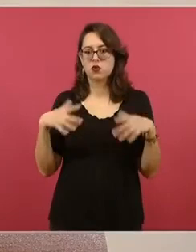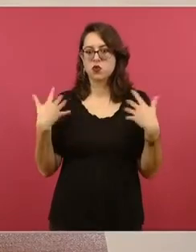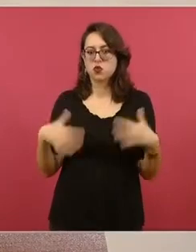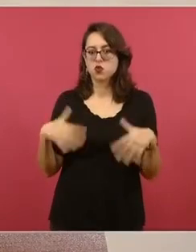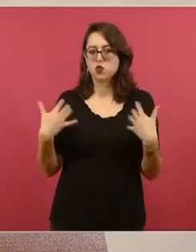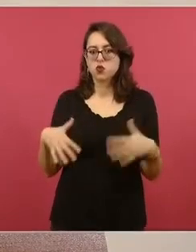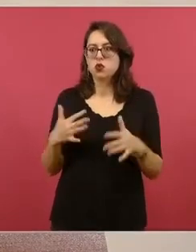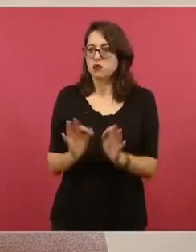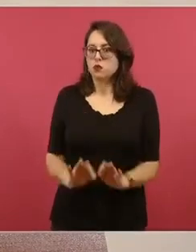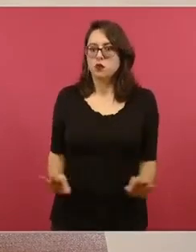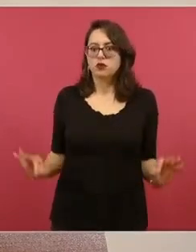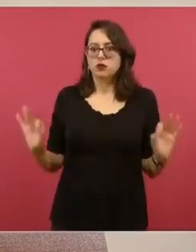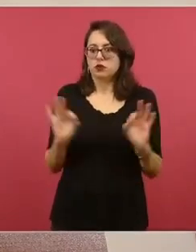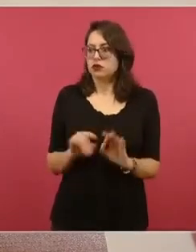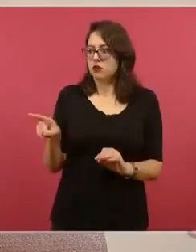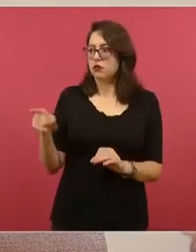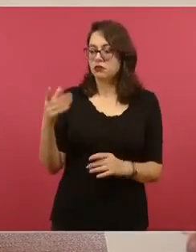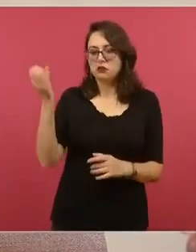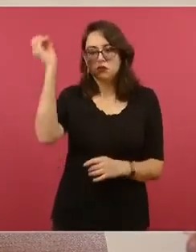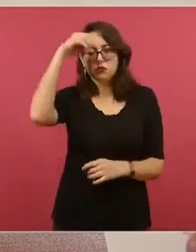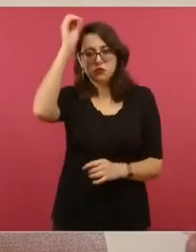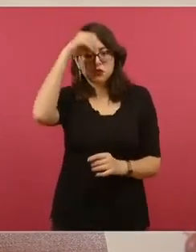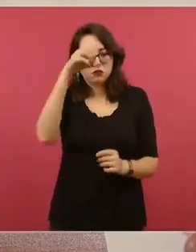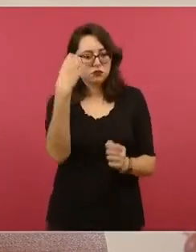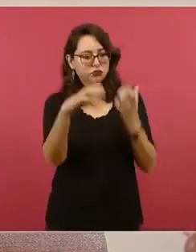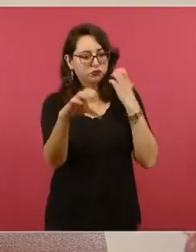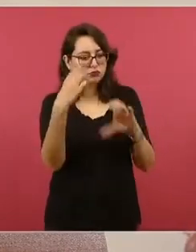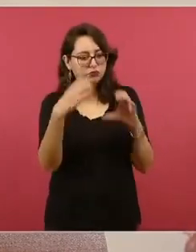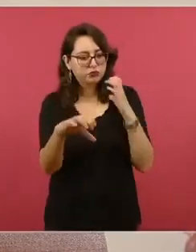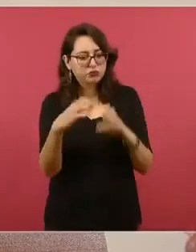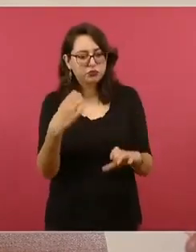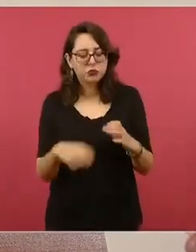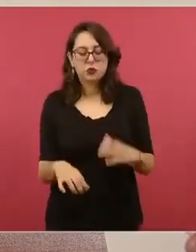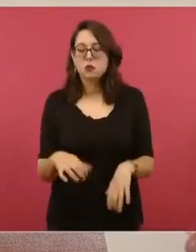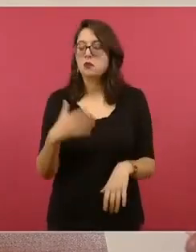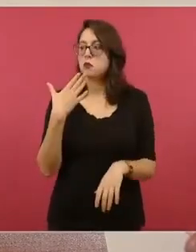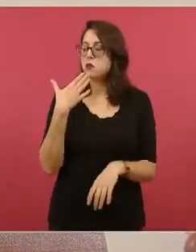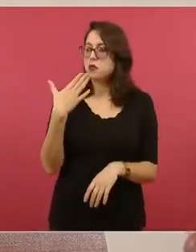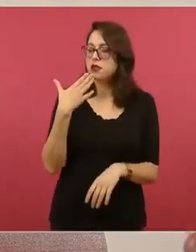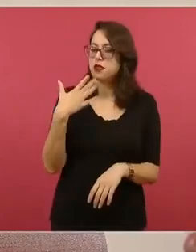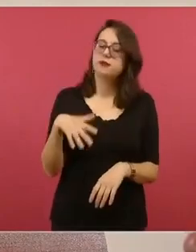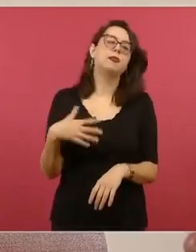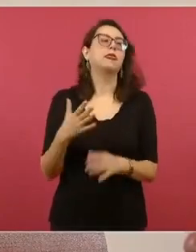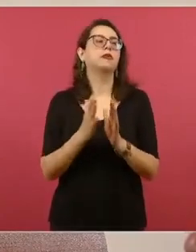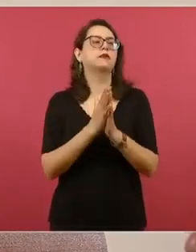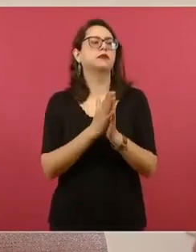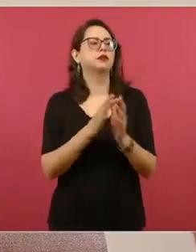Jessica o Laura nos envían sus nombres